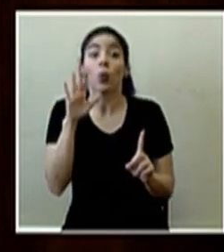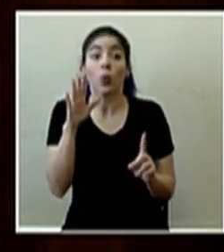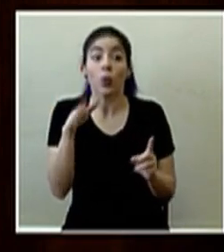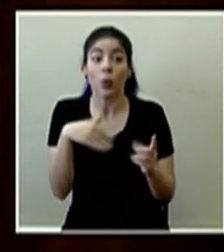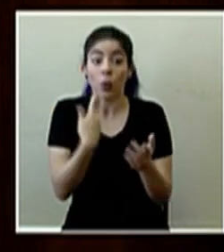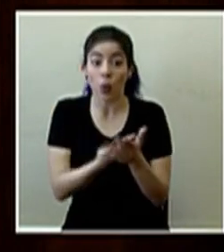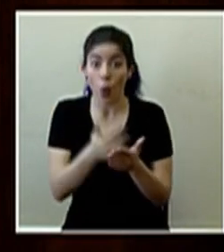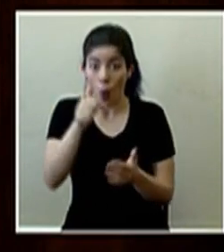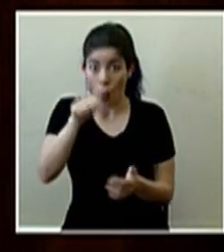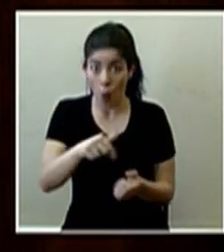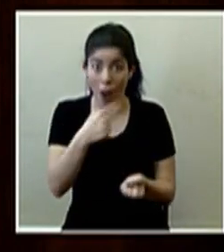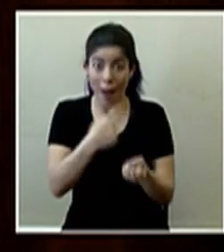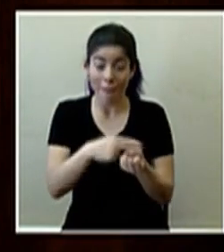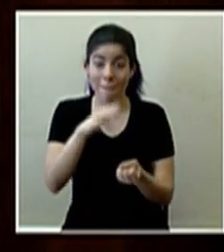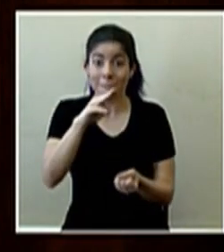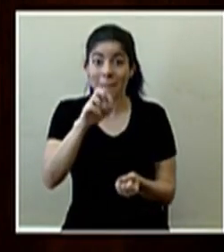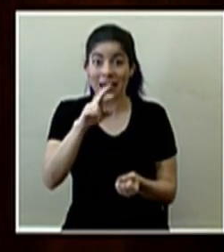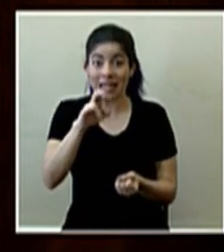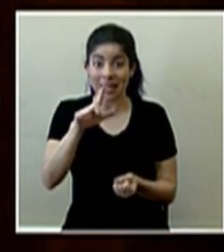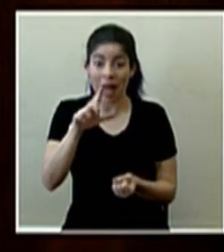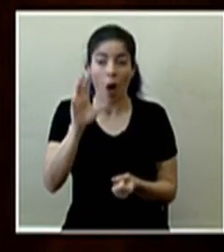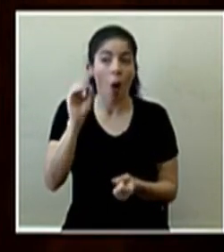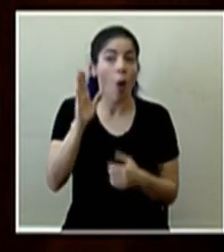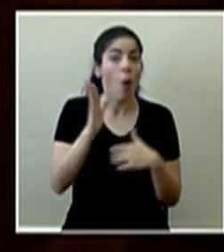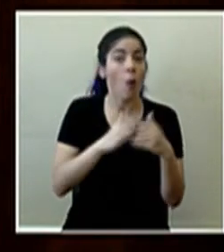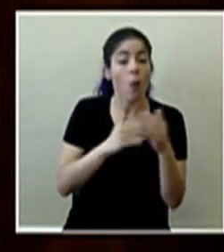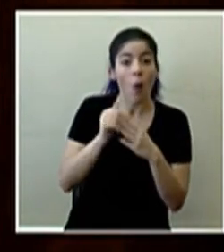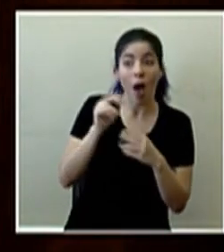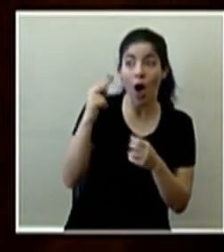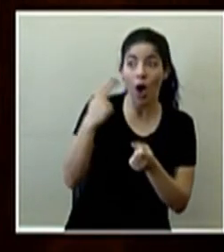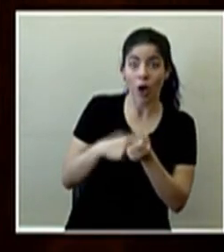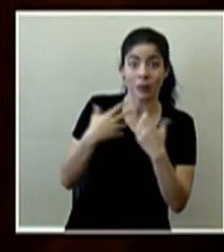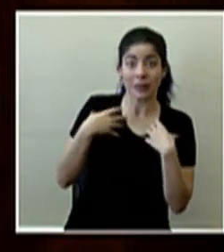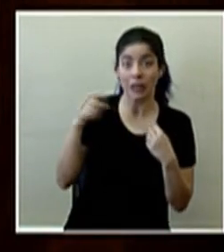hoy a la Marcial Fallas o cualquier centro de la salud,